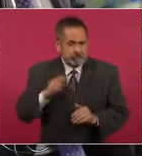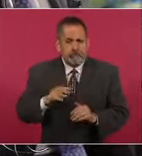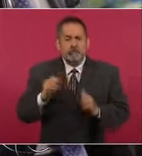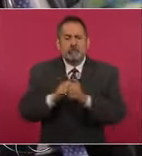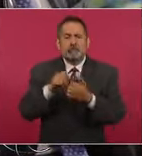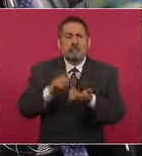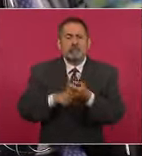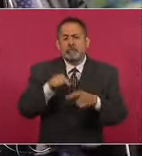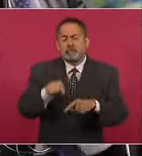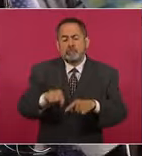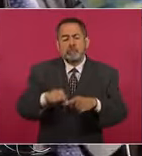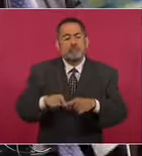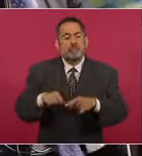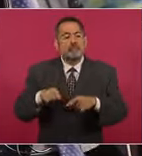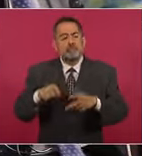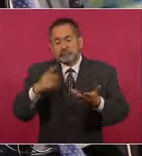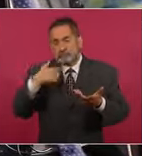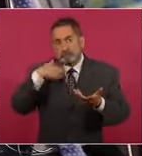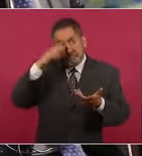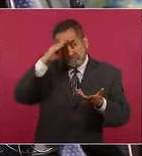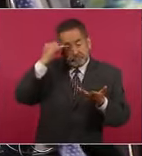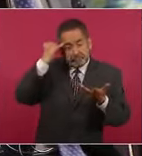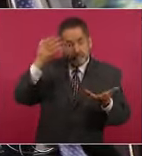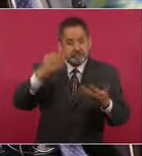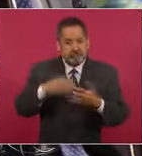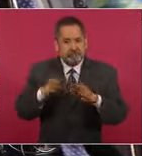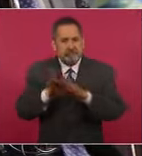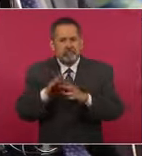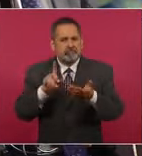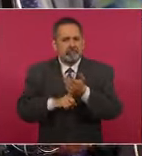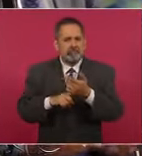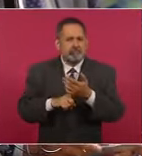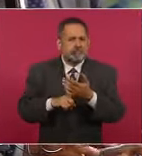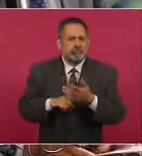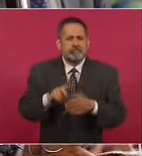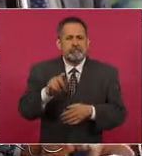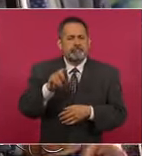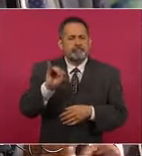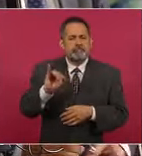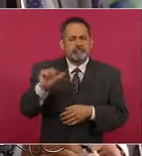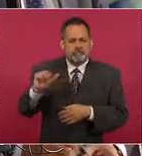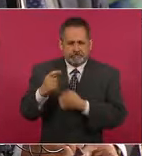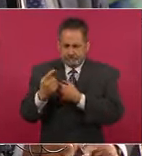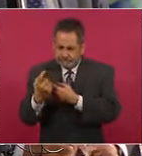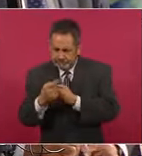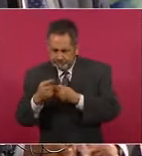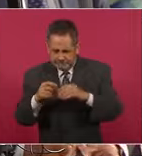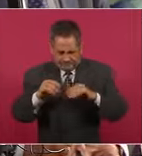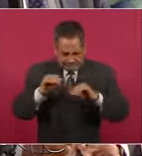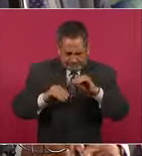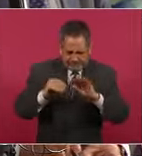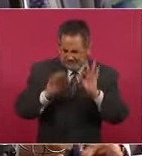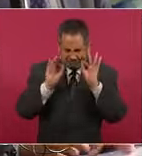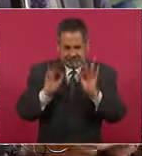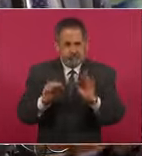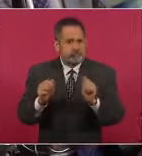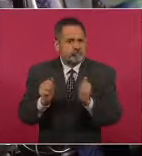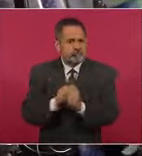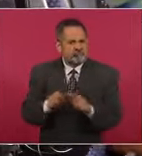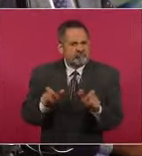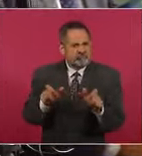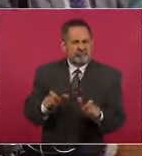realizado a través de la utilización, imagino, de la inteligencia artificial y que también tenga ciertos candados